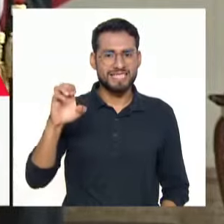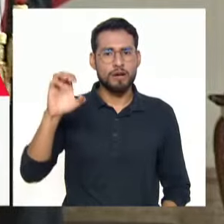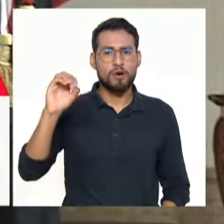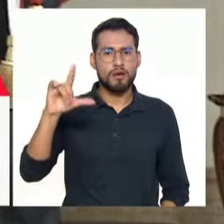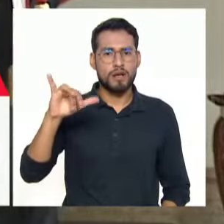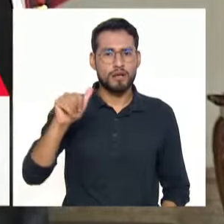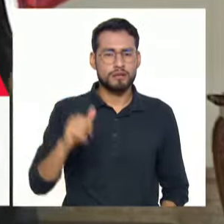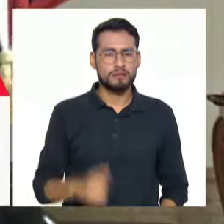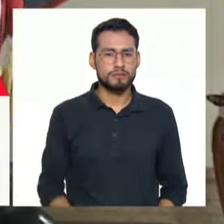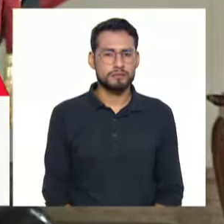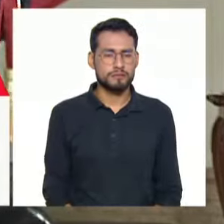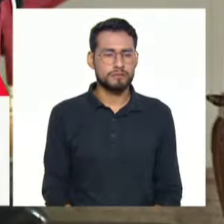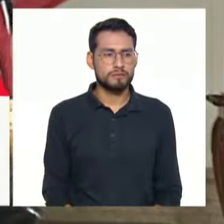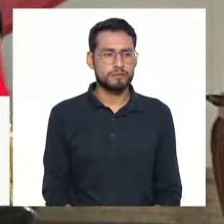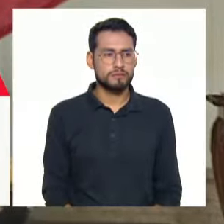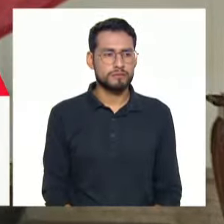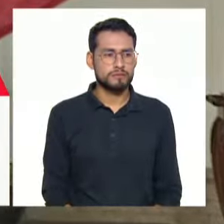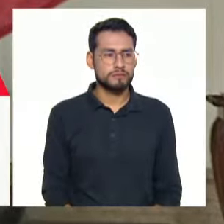Ministros.